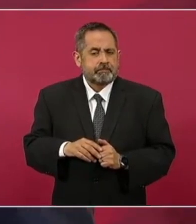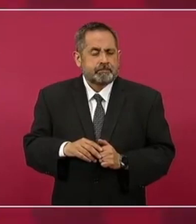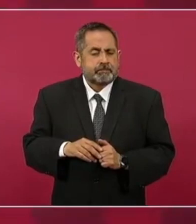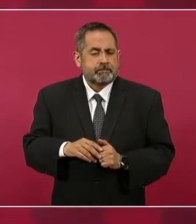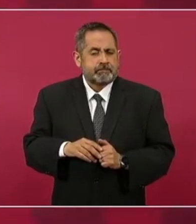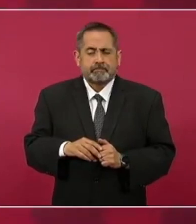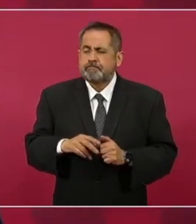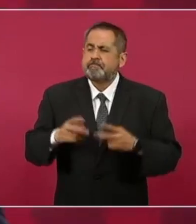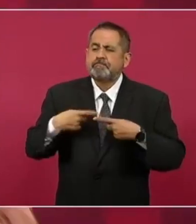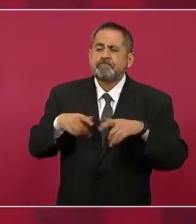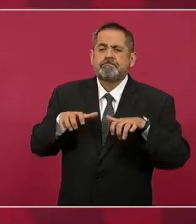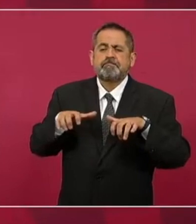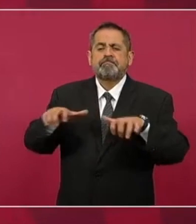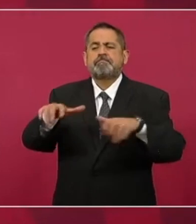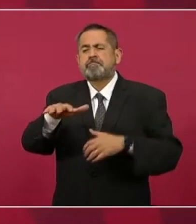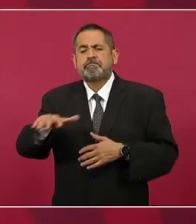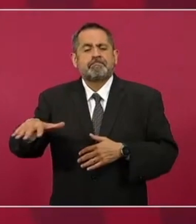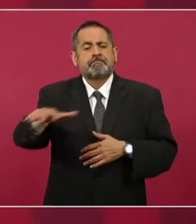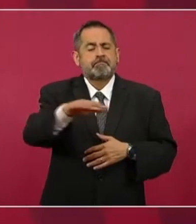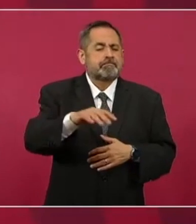que se pongan